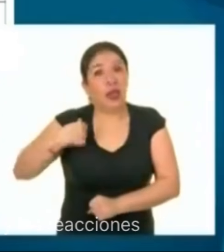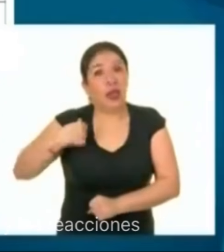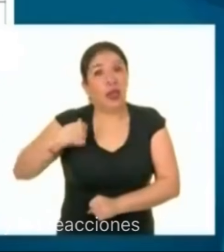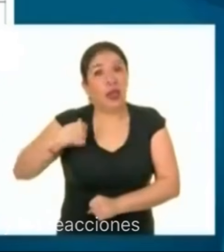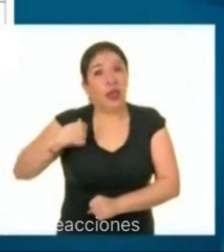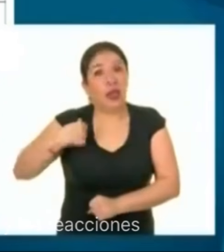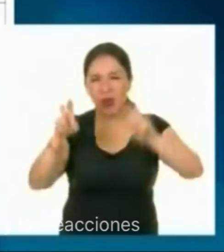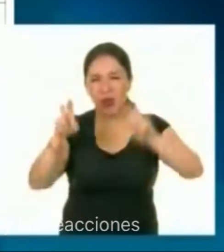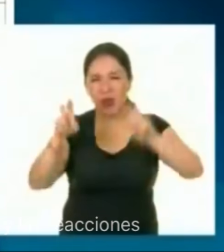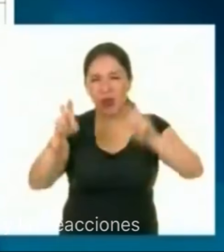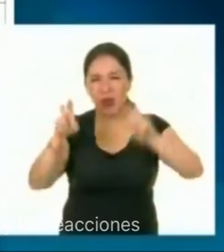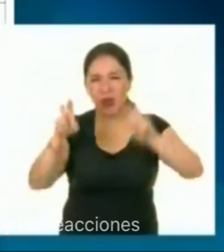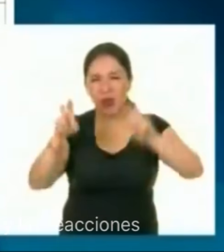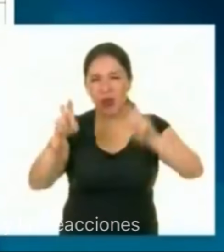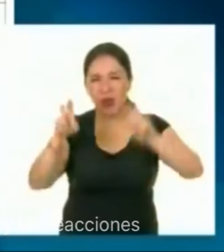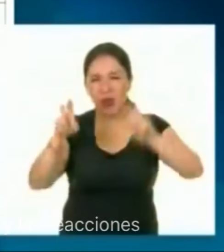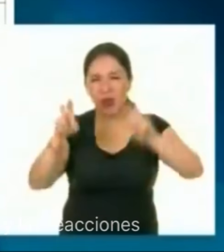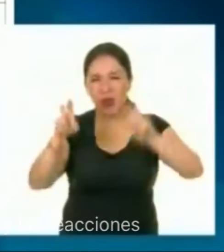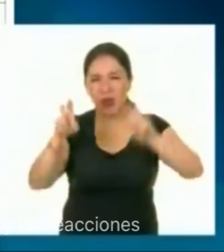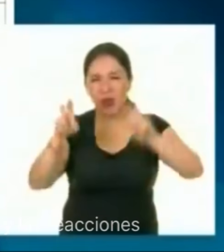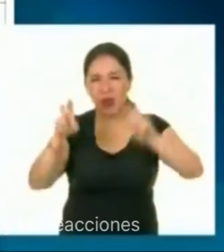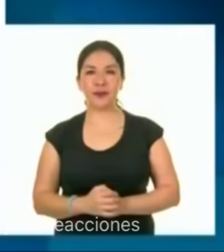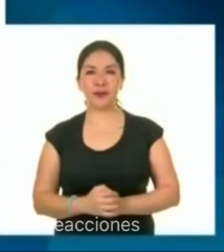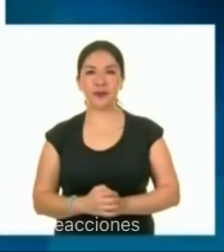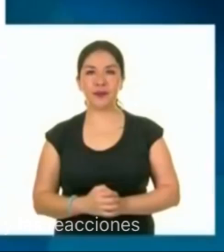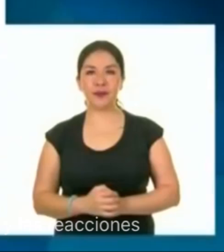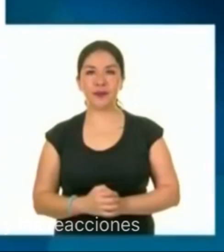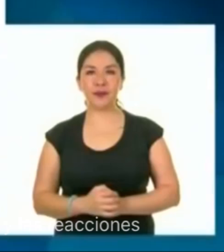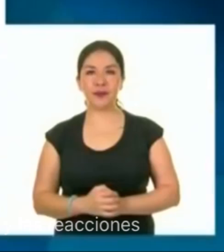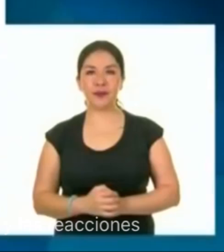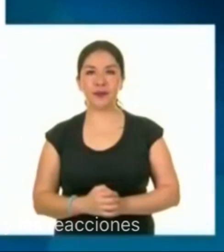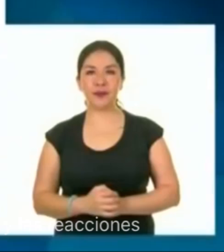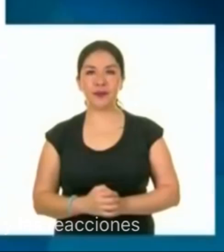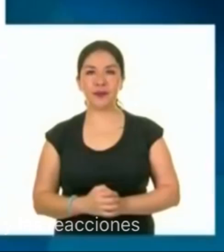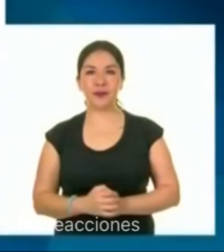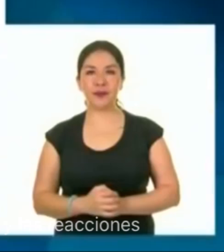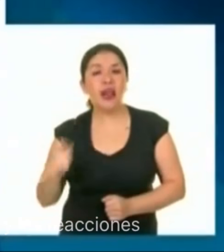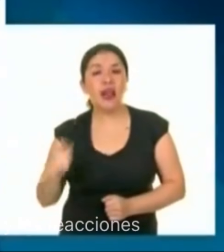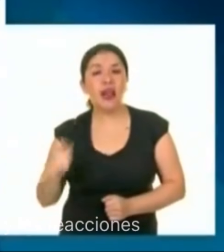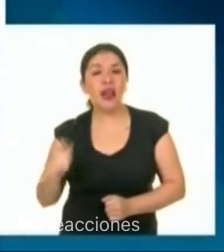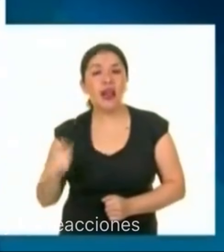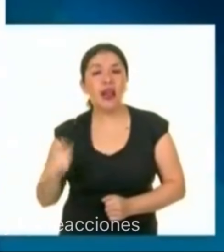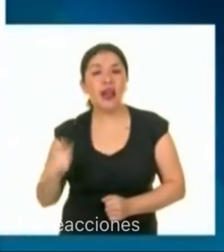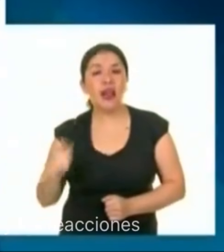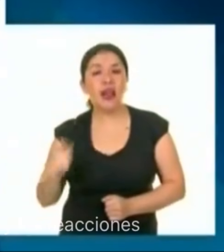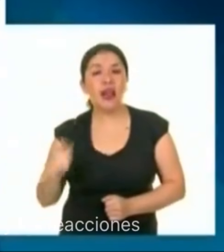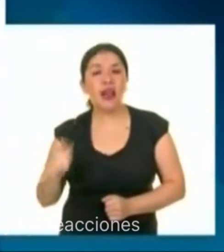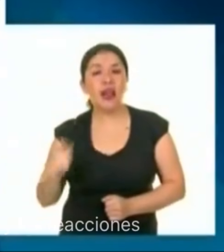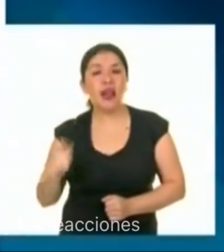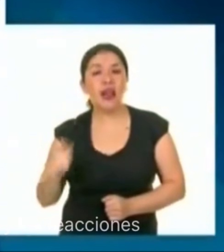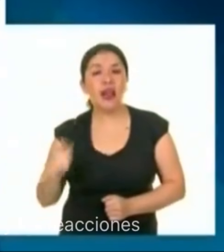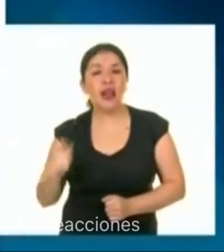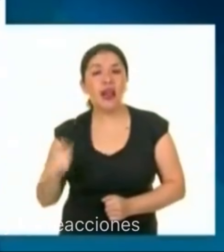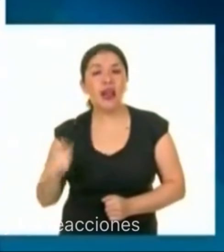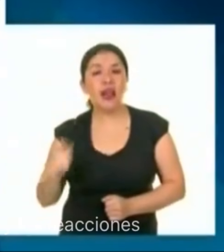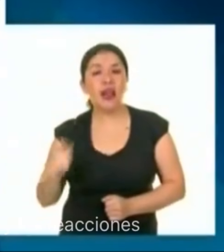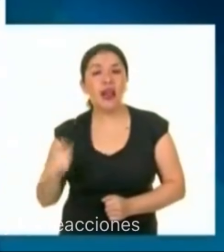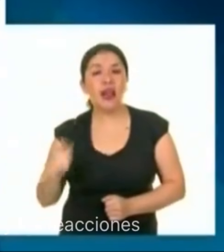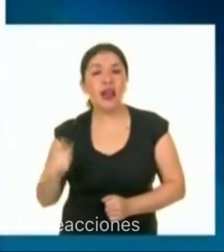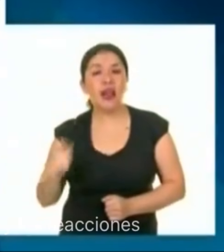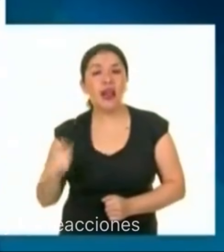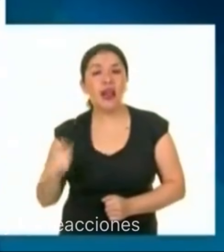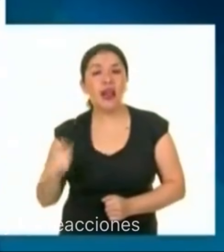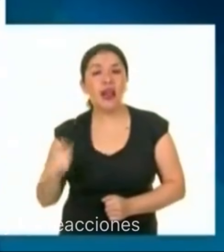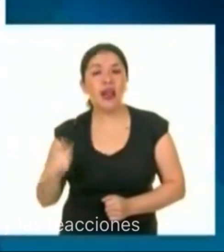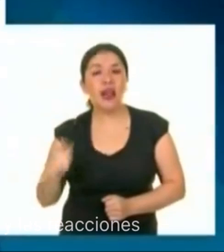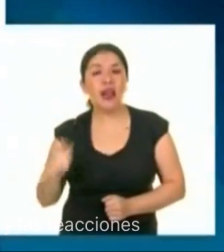nuestros resultados y por último ha hecho título fue de mi vida social y estos fueron nuestros resultados es importante recordar que en textos como